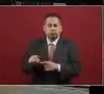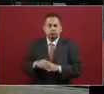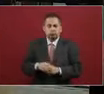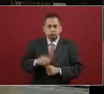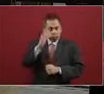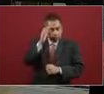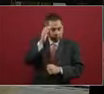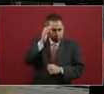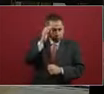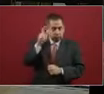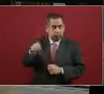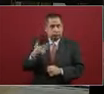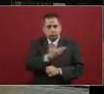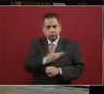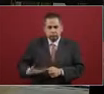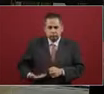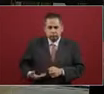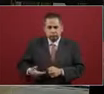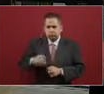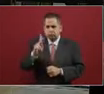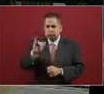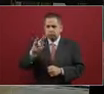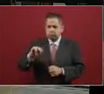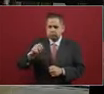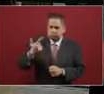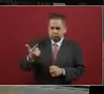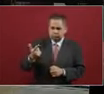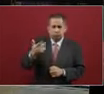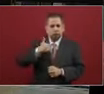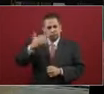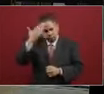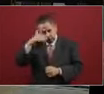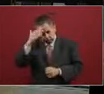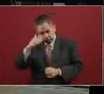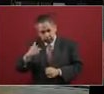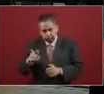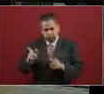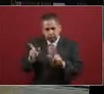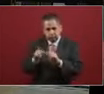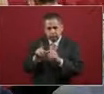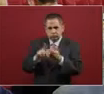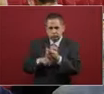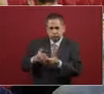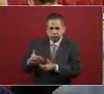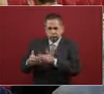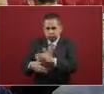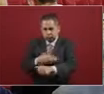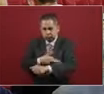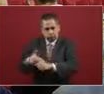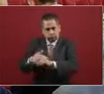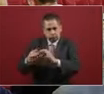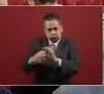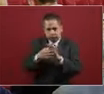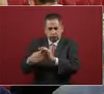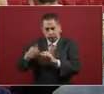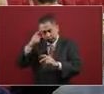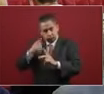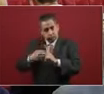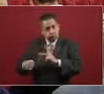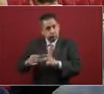China, con el presidente Xi Jinping? Sé que hay unos avances de negociaciones para